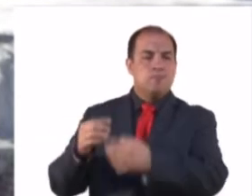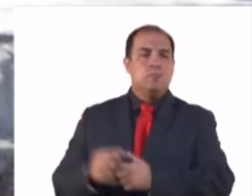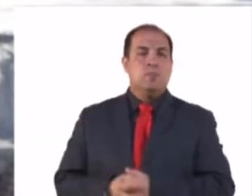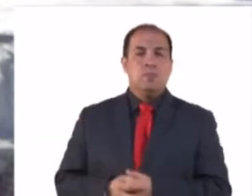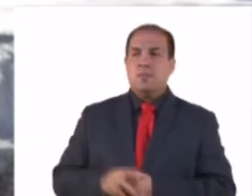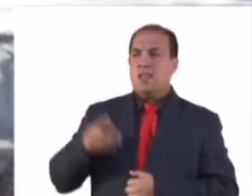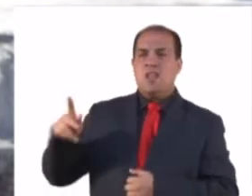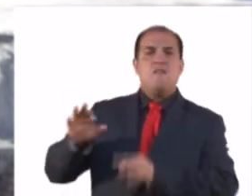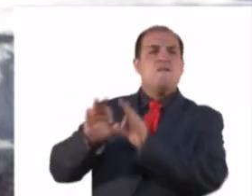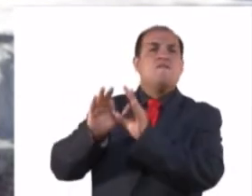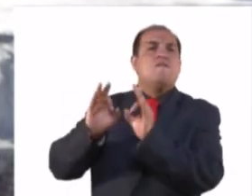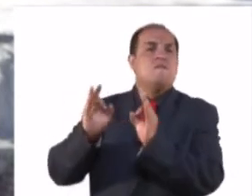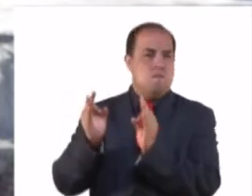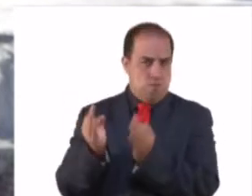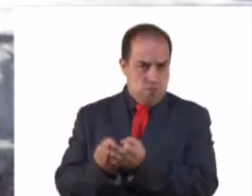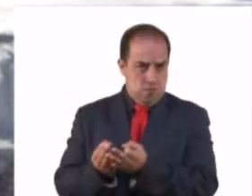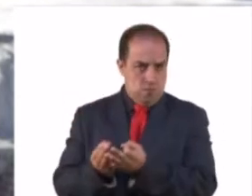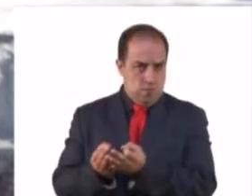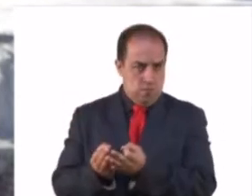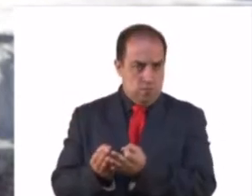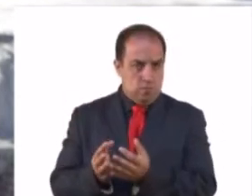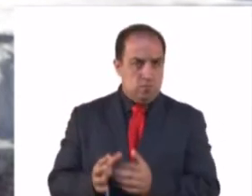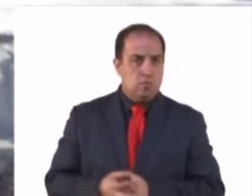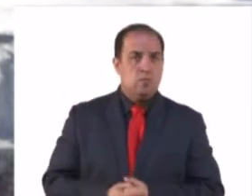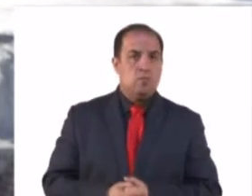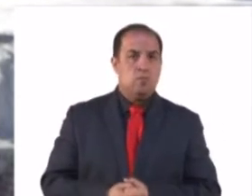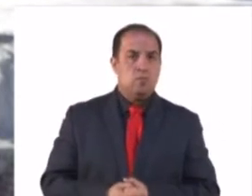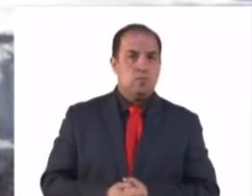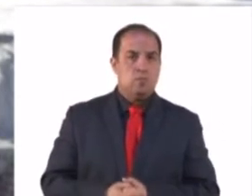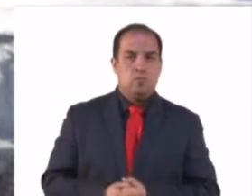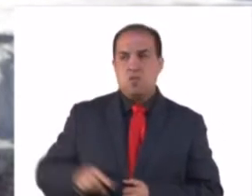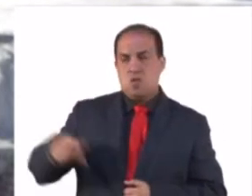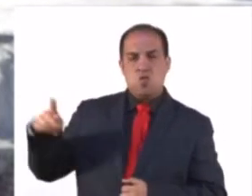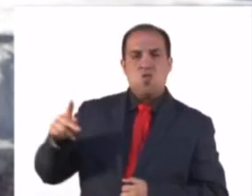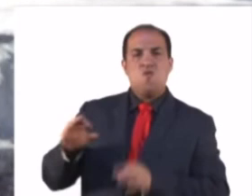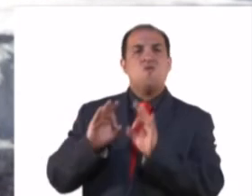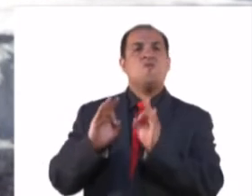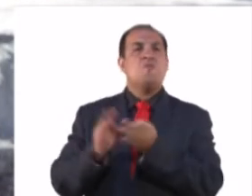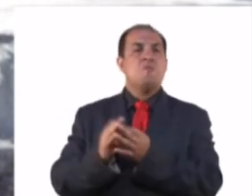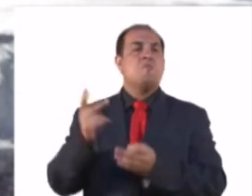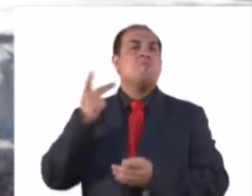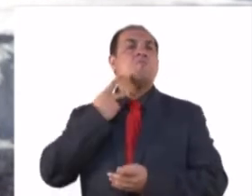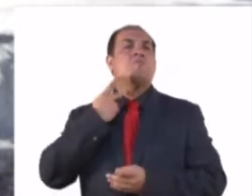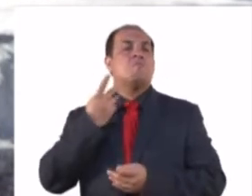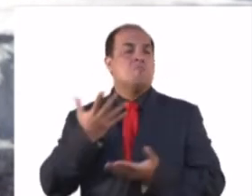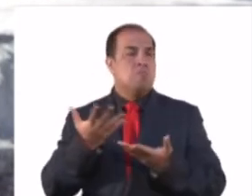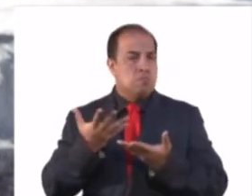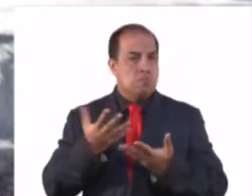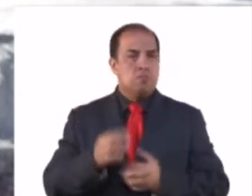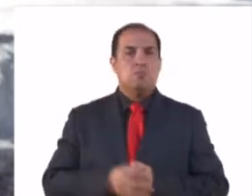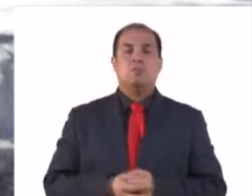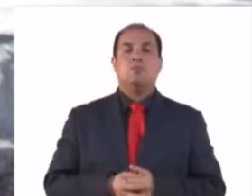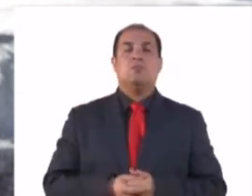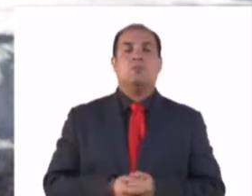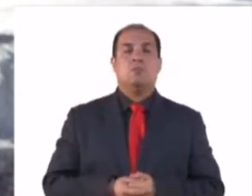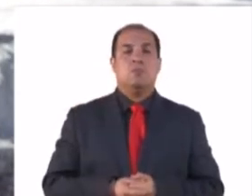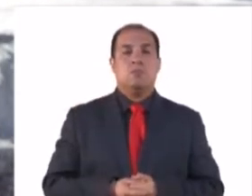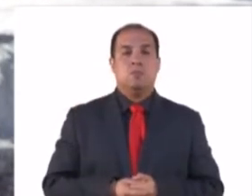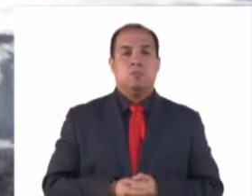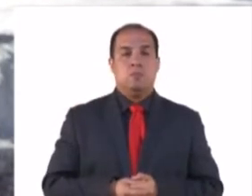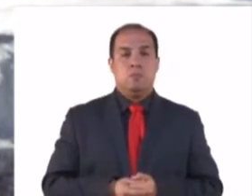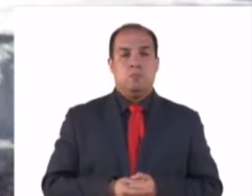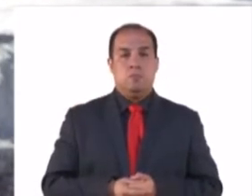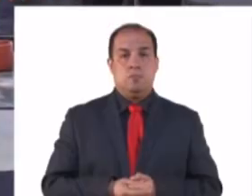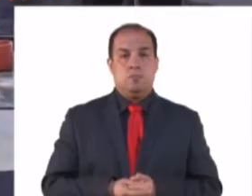es su manera de, pues, de hacer política. Entonces,